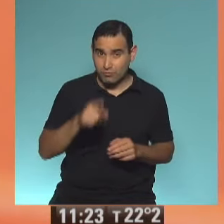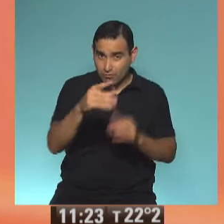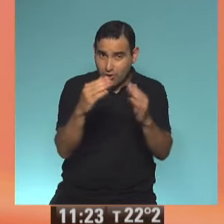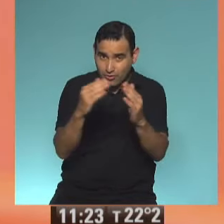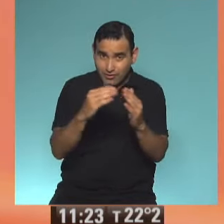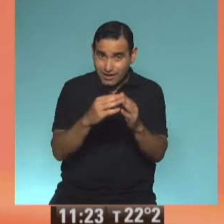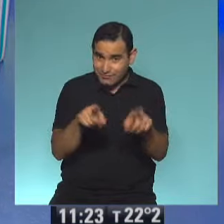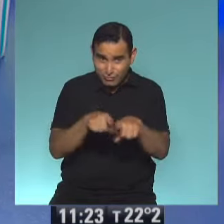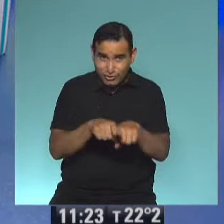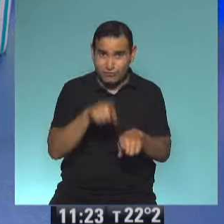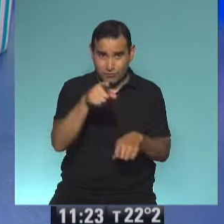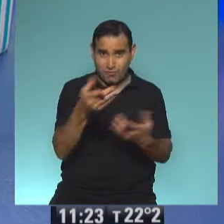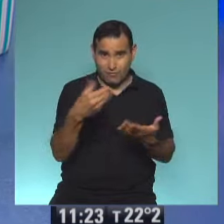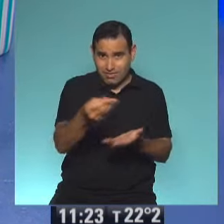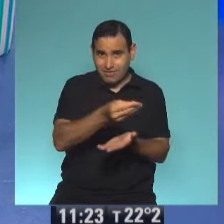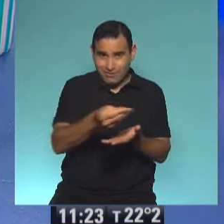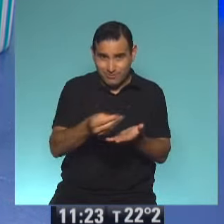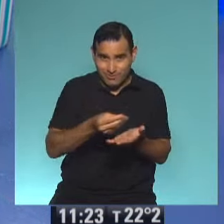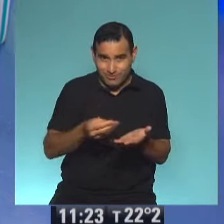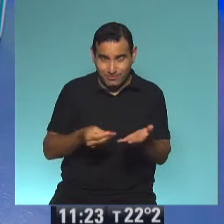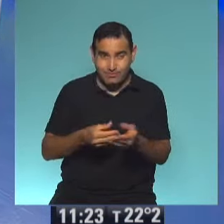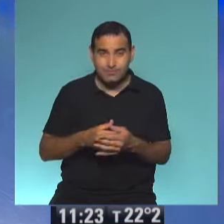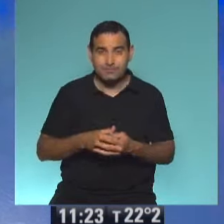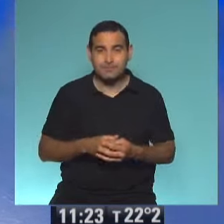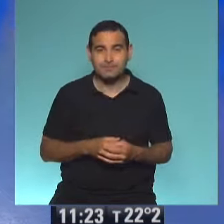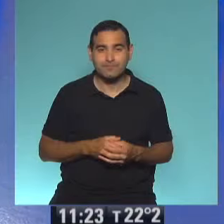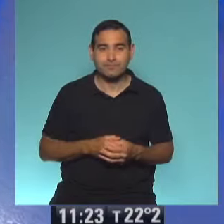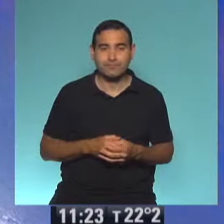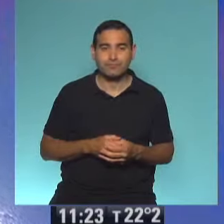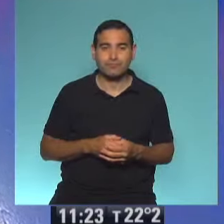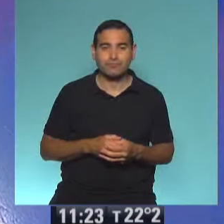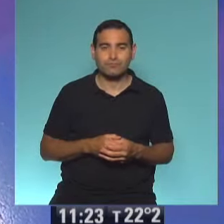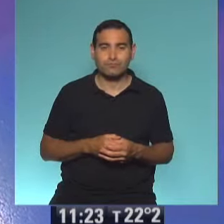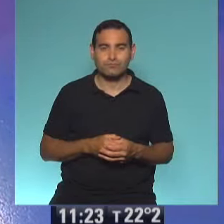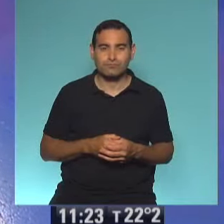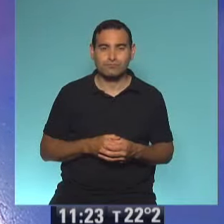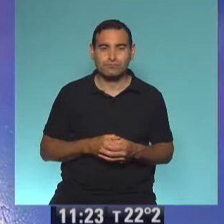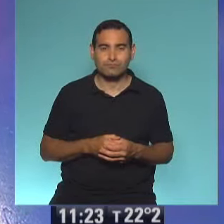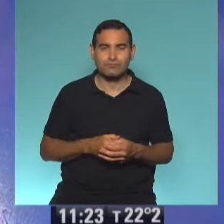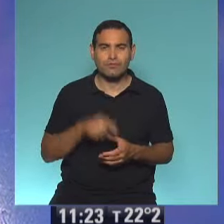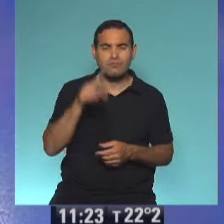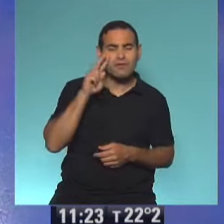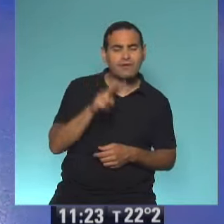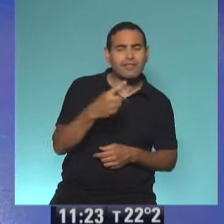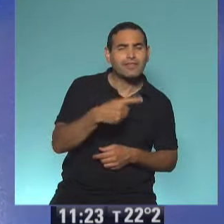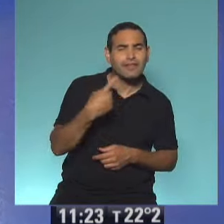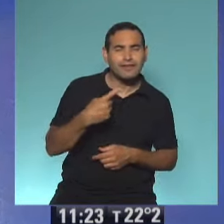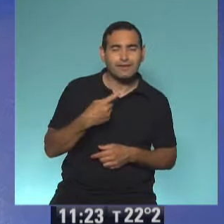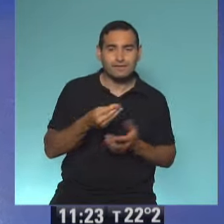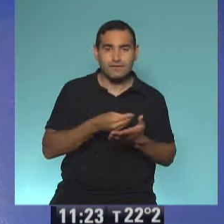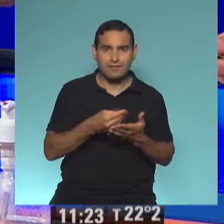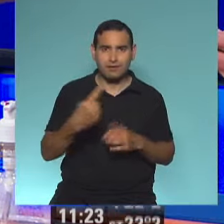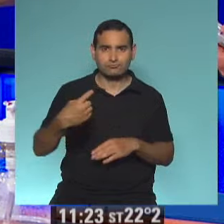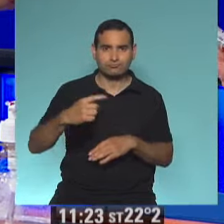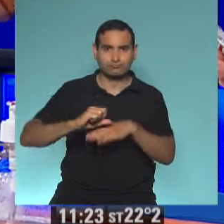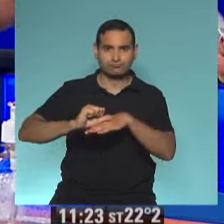casa, chicos, lo mismo si quieren. Podemos probar cómo hacemos un caracol. ¿Qué vemos en este amigo acá que nos acompaña? Se va